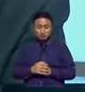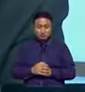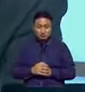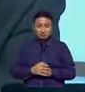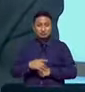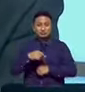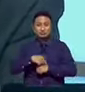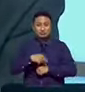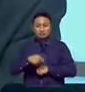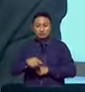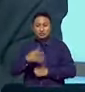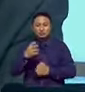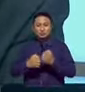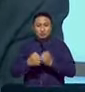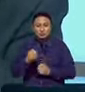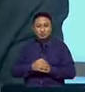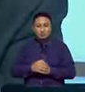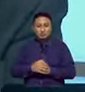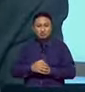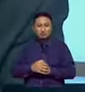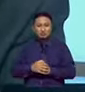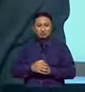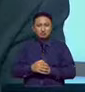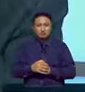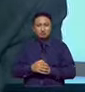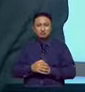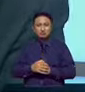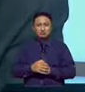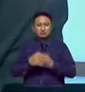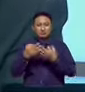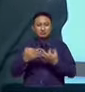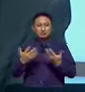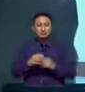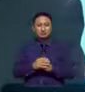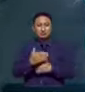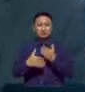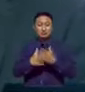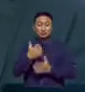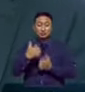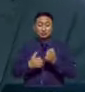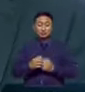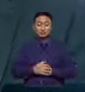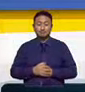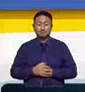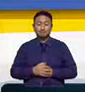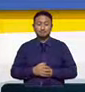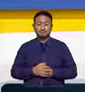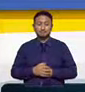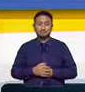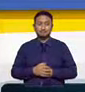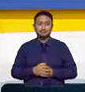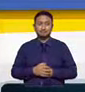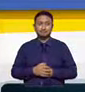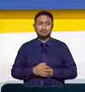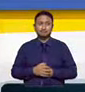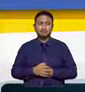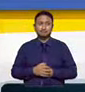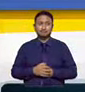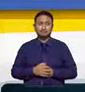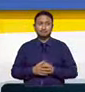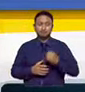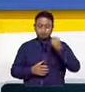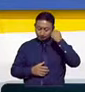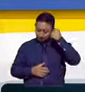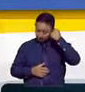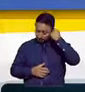que esa situación y ese contexto podría estarse definiendo, lo cual sería muy grave para el país. ¿Tu apunte, Jorge? Bueno, hay partes de